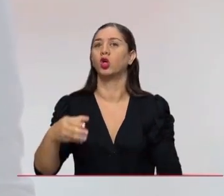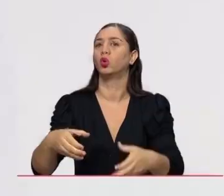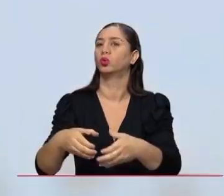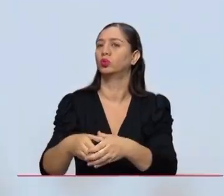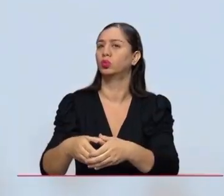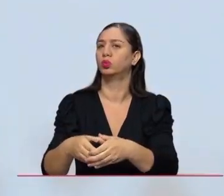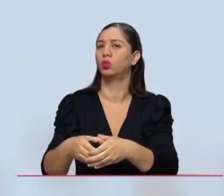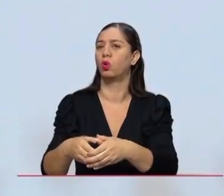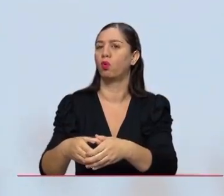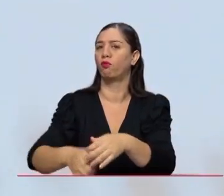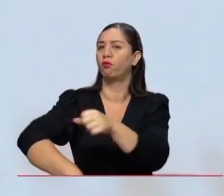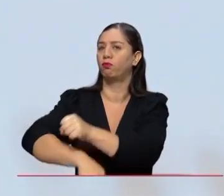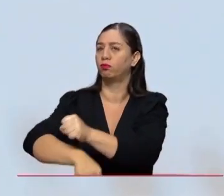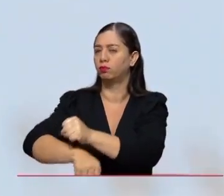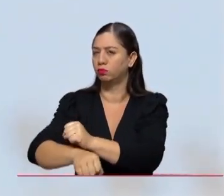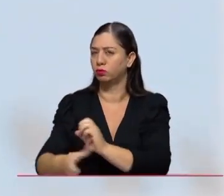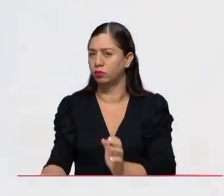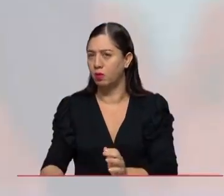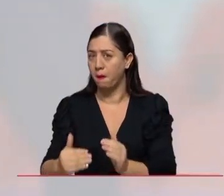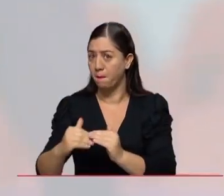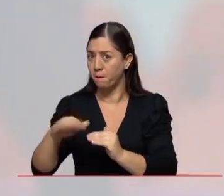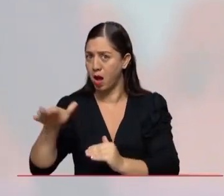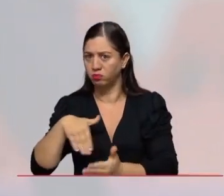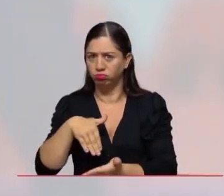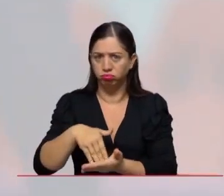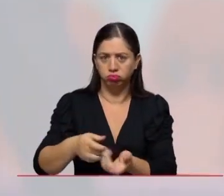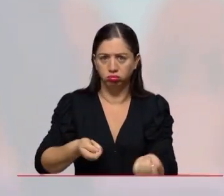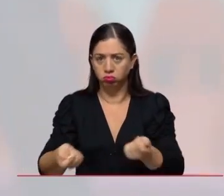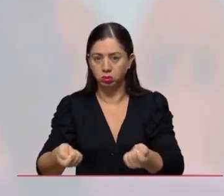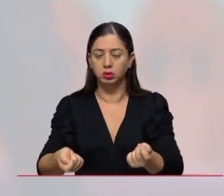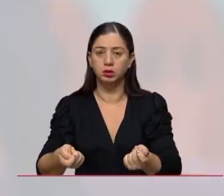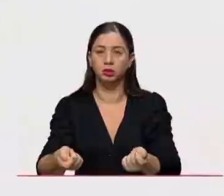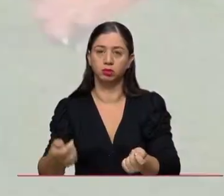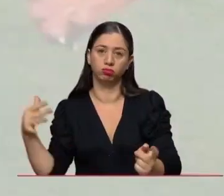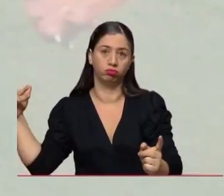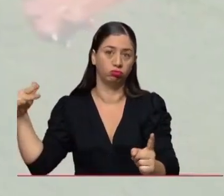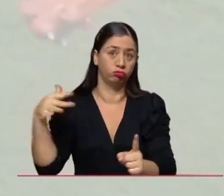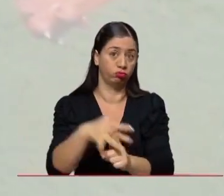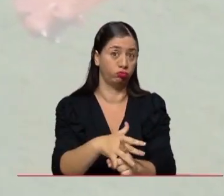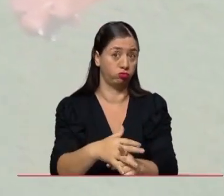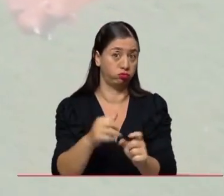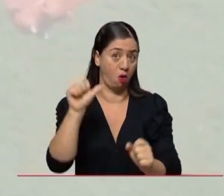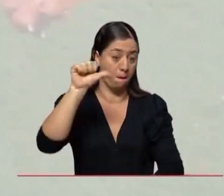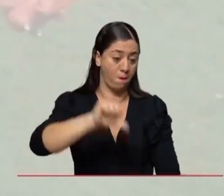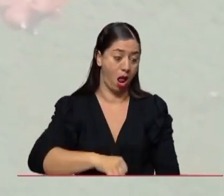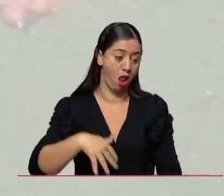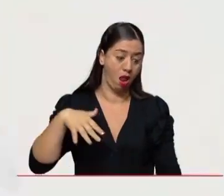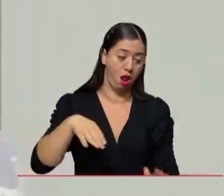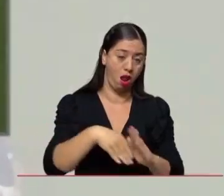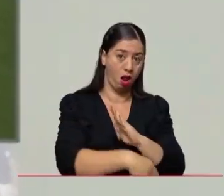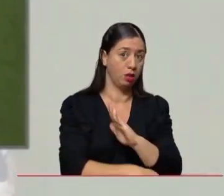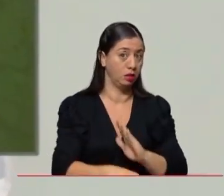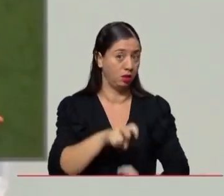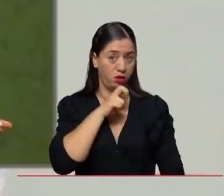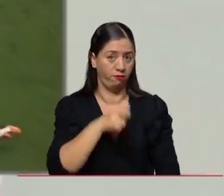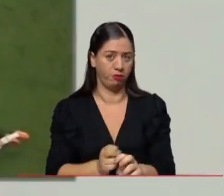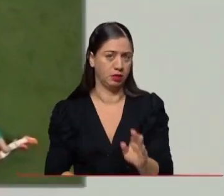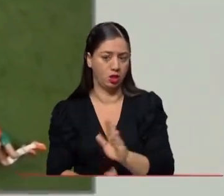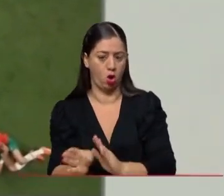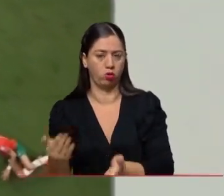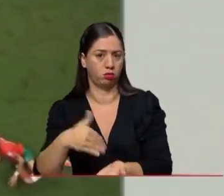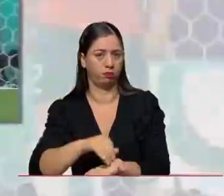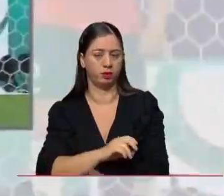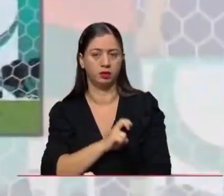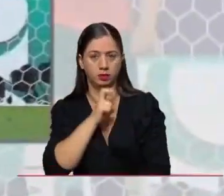selección, digamos, con un poco más de precisión, te hacen mal, después es difícil recuperar. Capitán, ¿qué